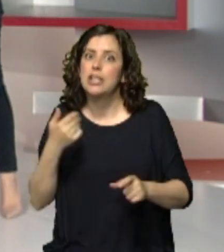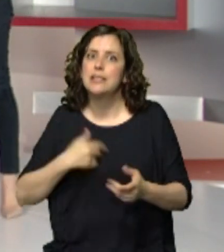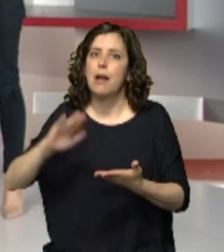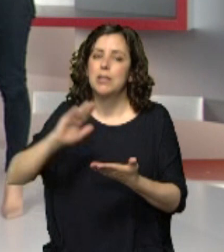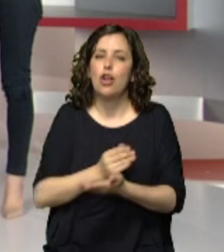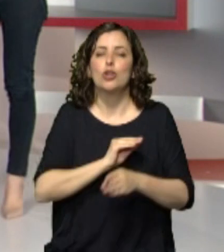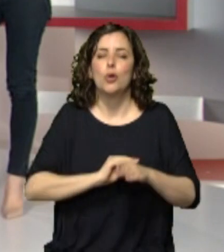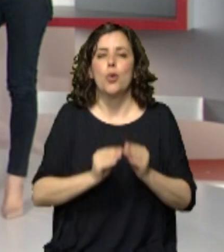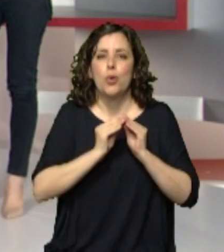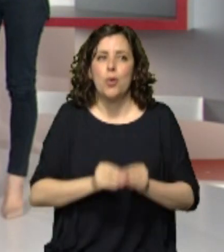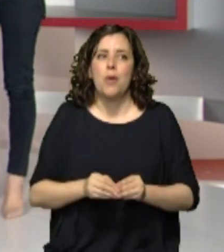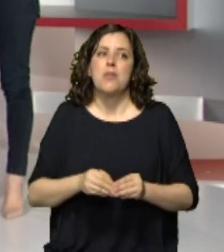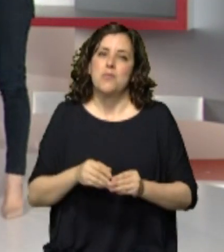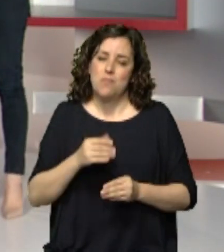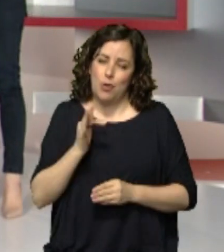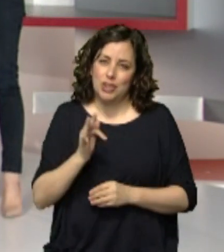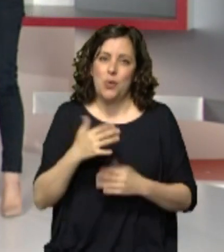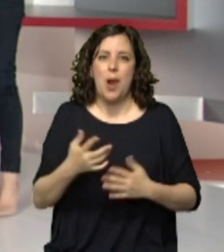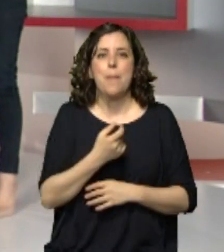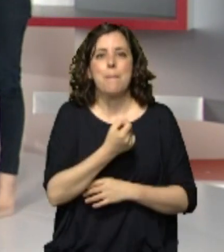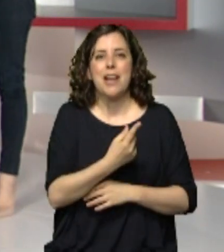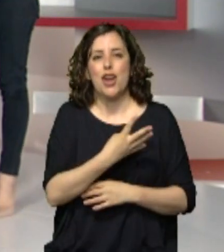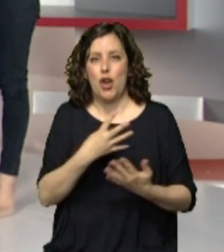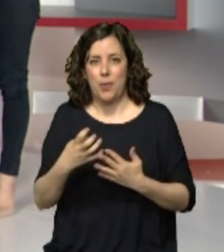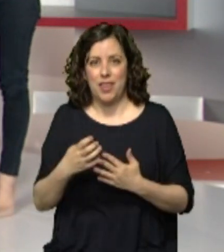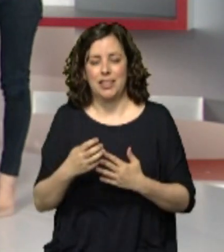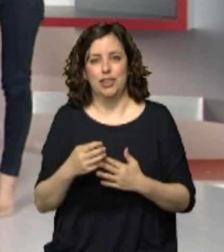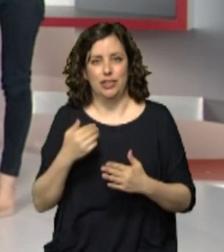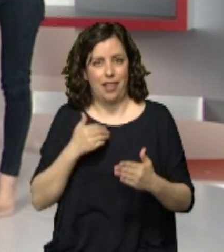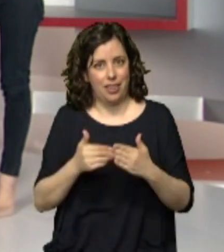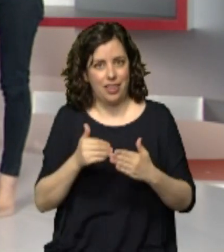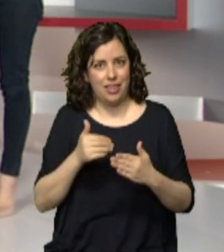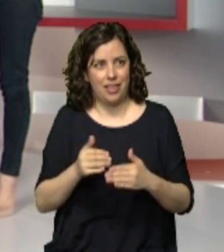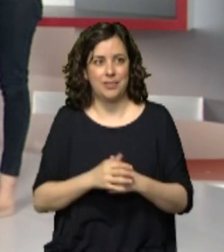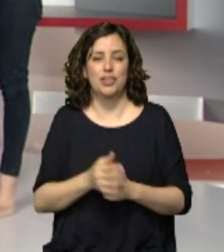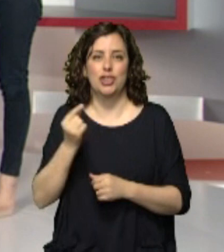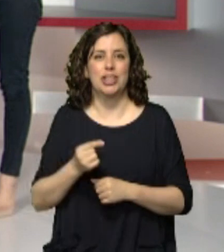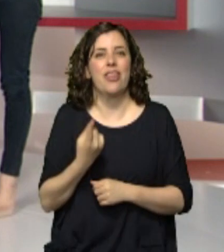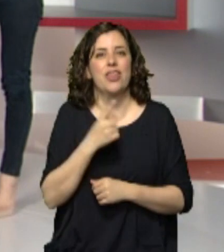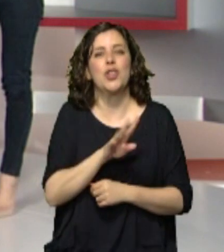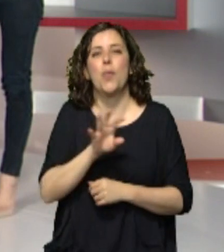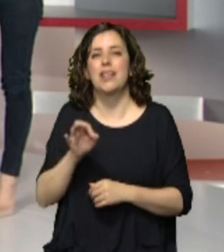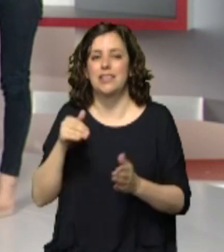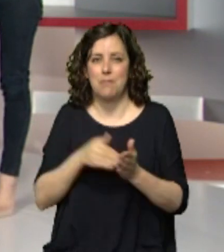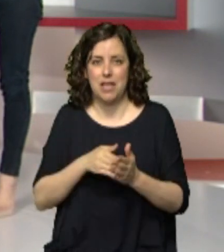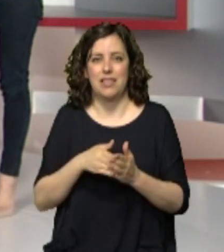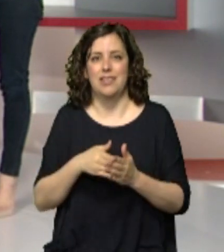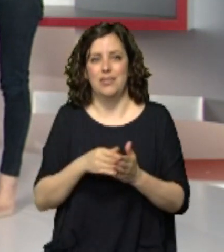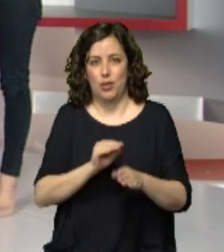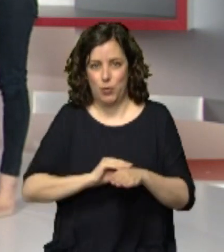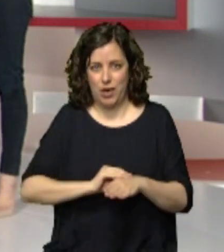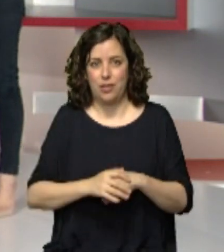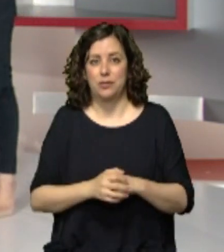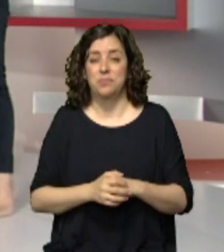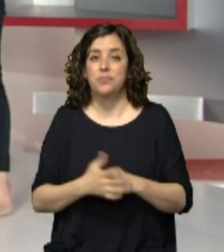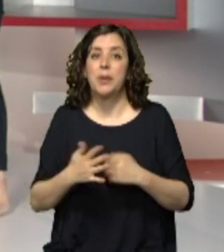de 1.900. Ayer se superaron, por tanto, los 140.000 curados. Datos que llevan al Ministerio a mantener el plan